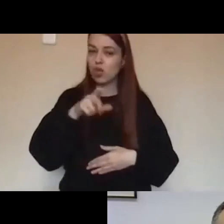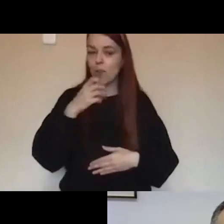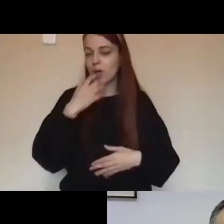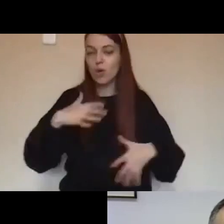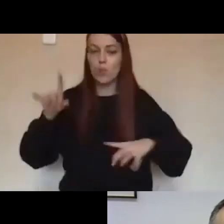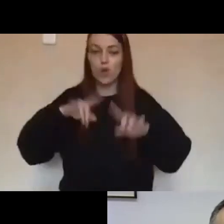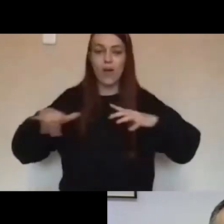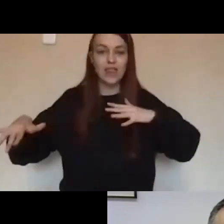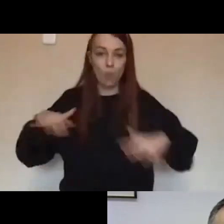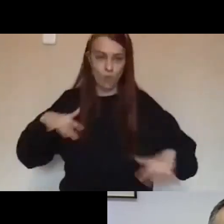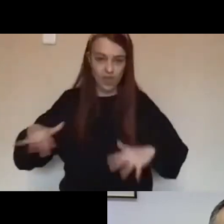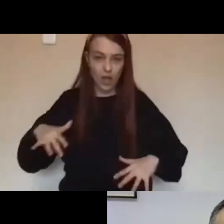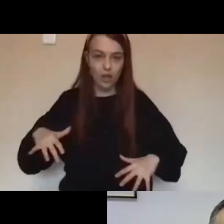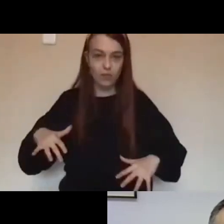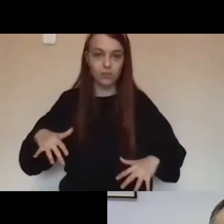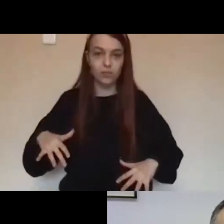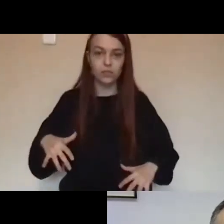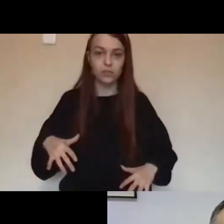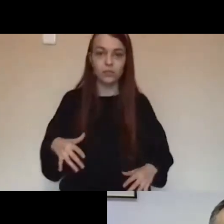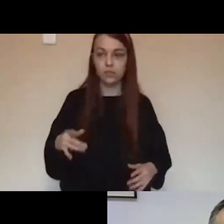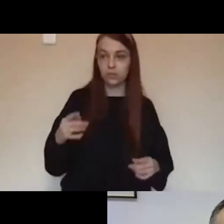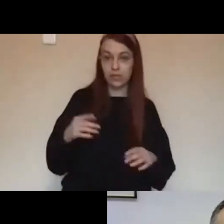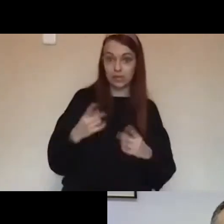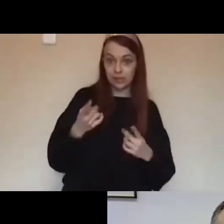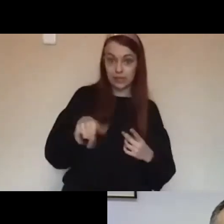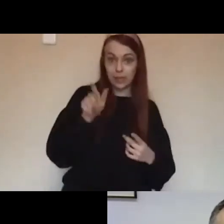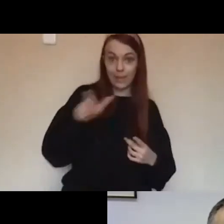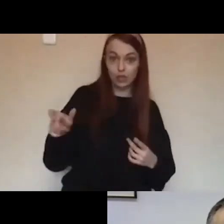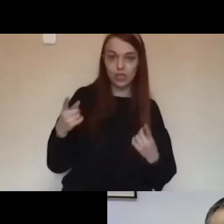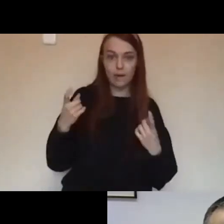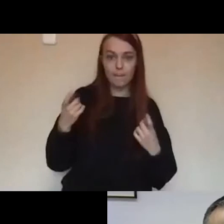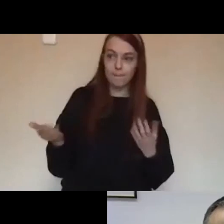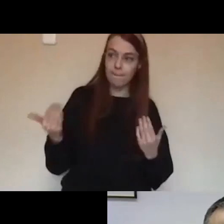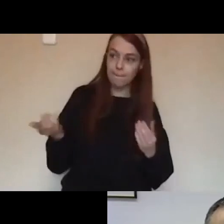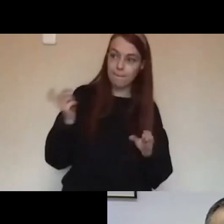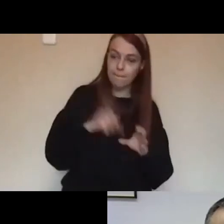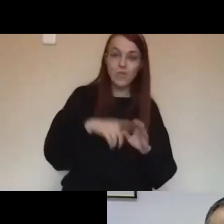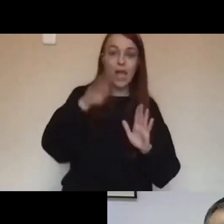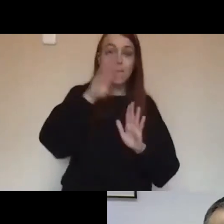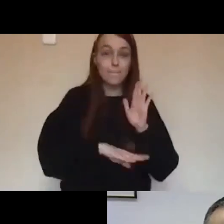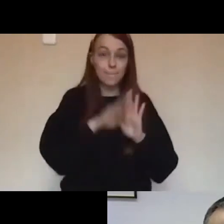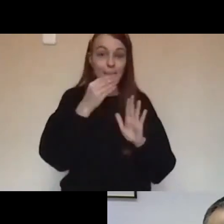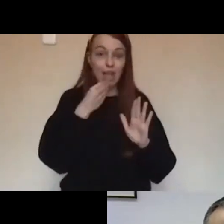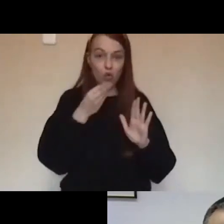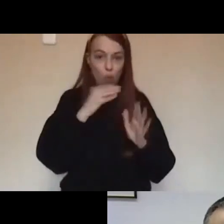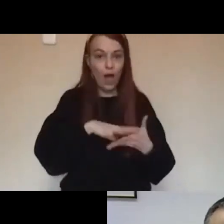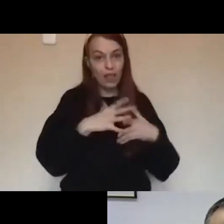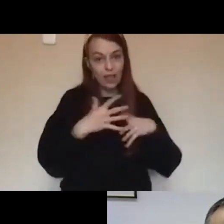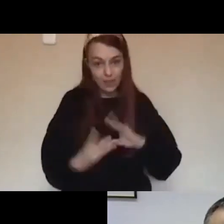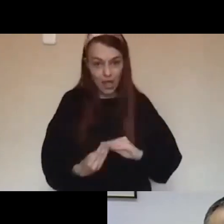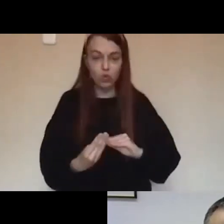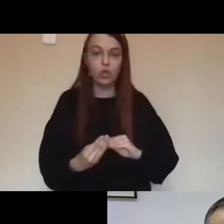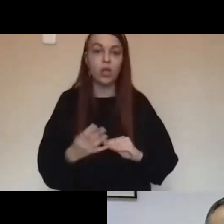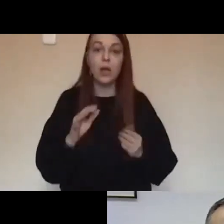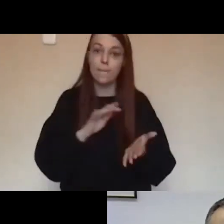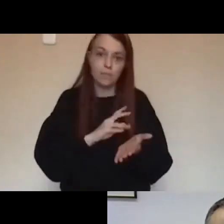reducida. Implicarles en que adapten sus cartas, que tengan sistema